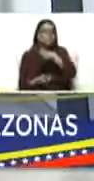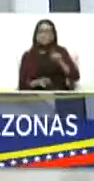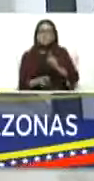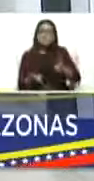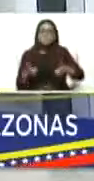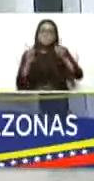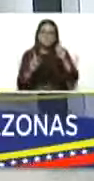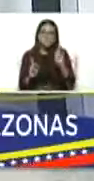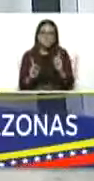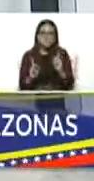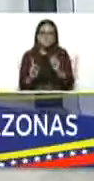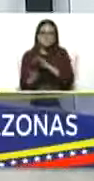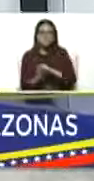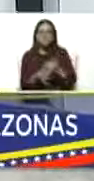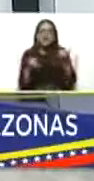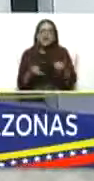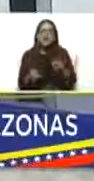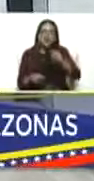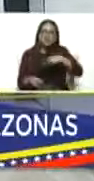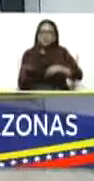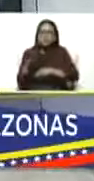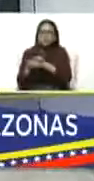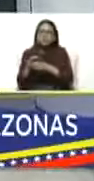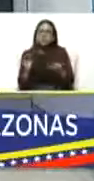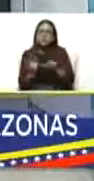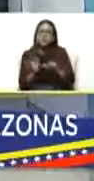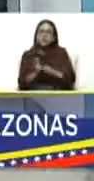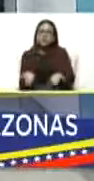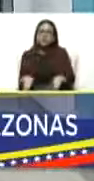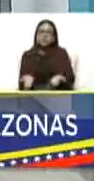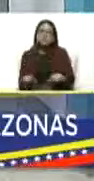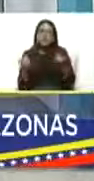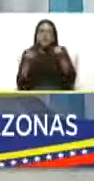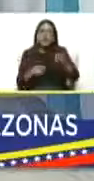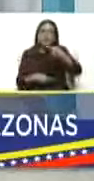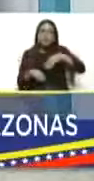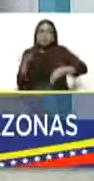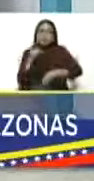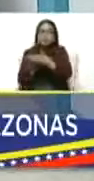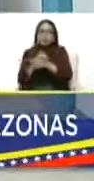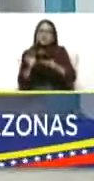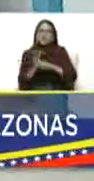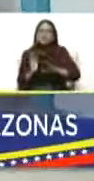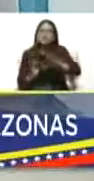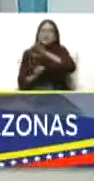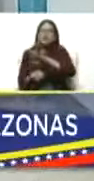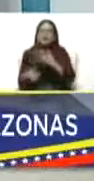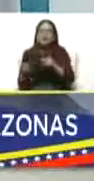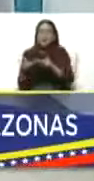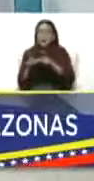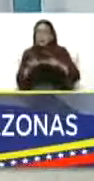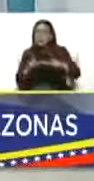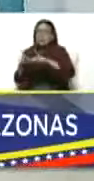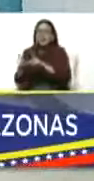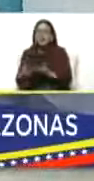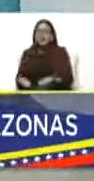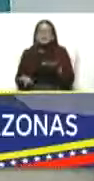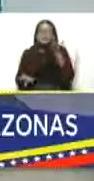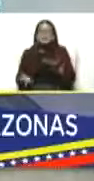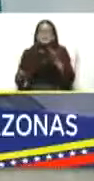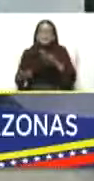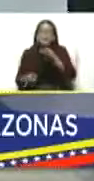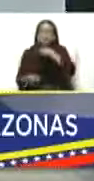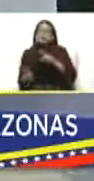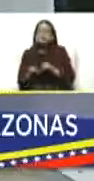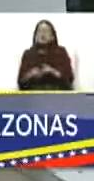presidente, para lo que era por muchos años un clamor popular, una sala de oncología para colocar los tratamientos que